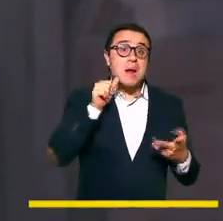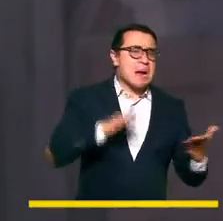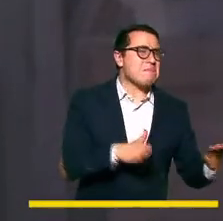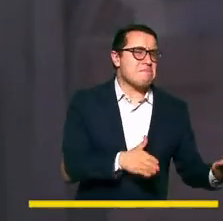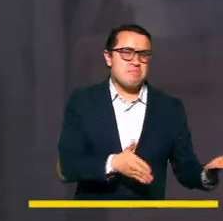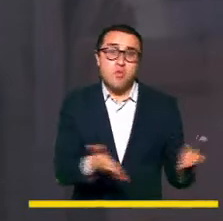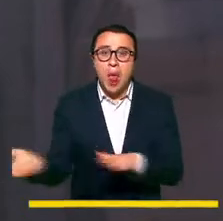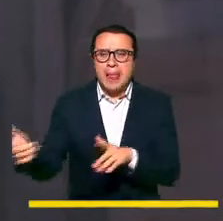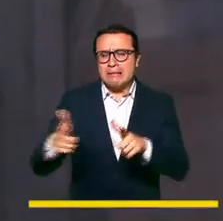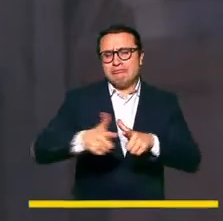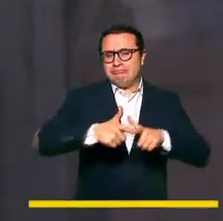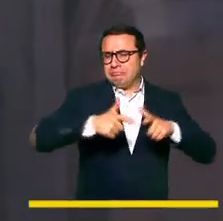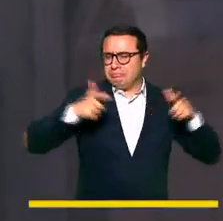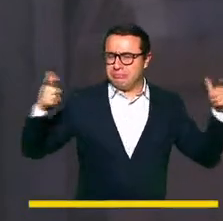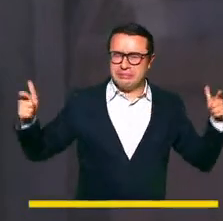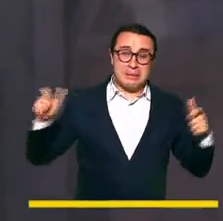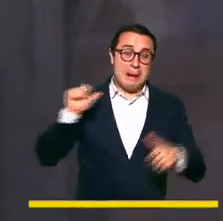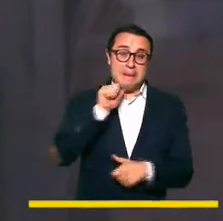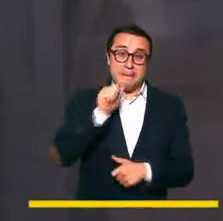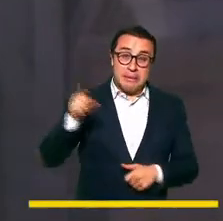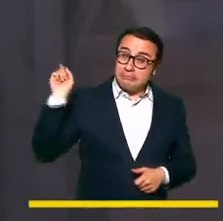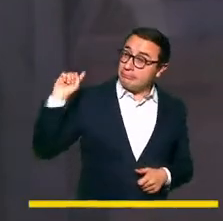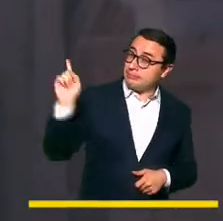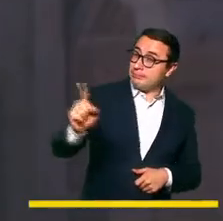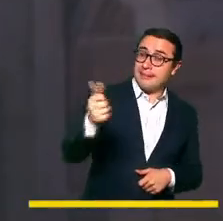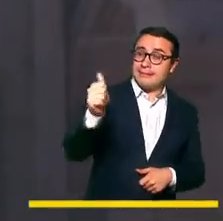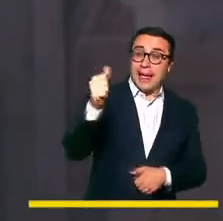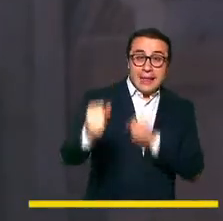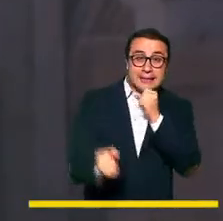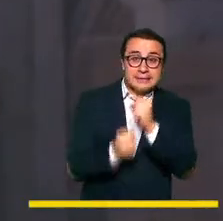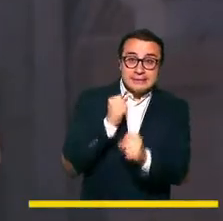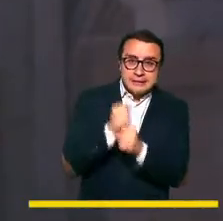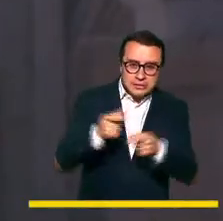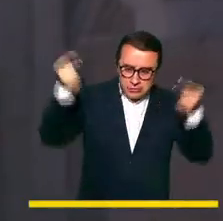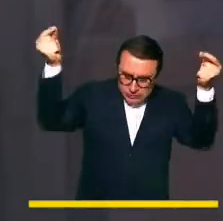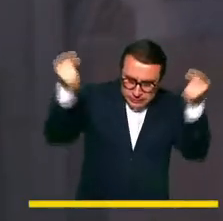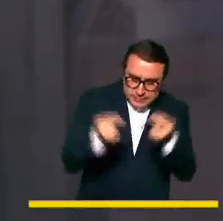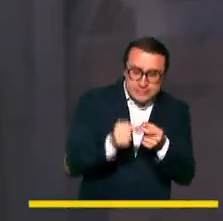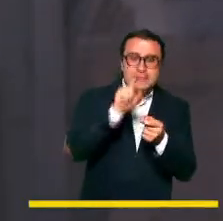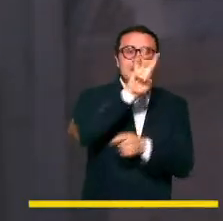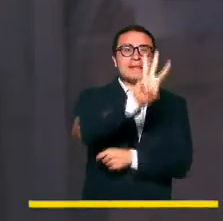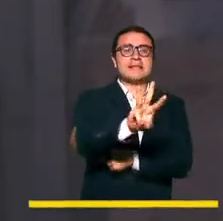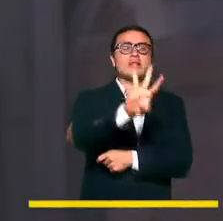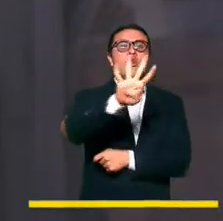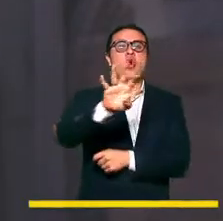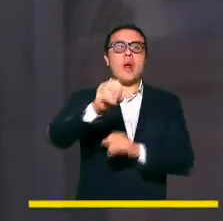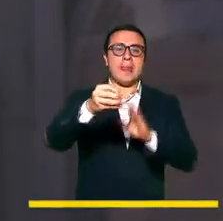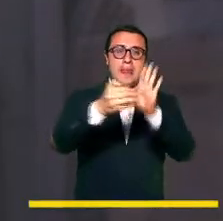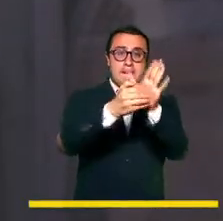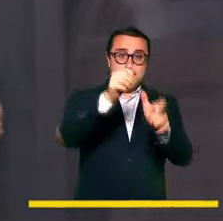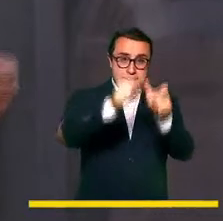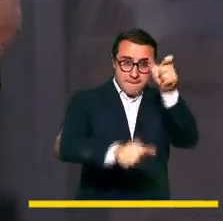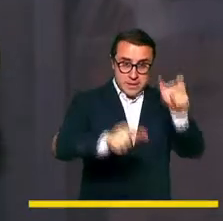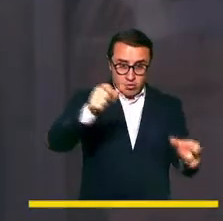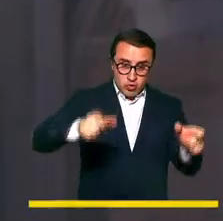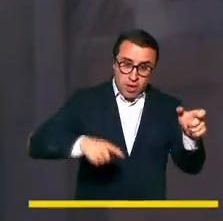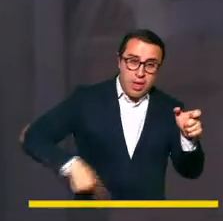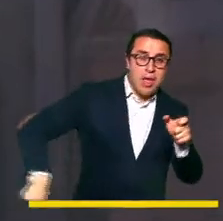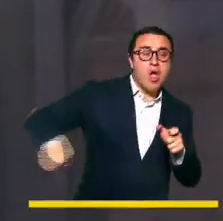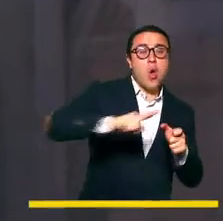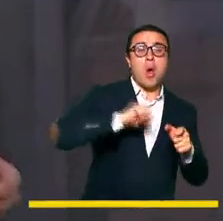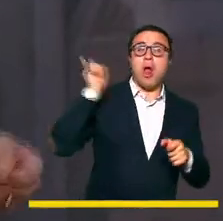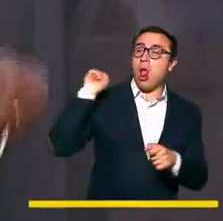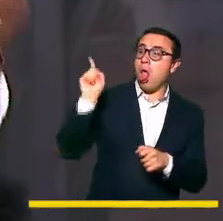que tenemos en los últimos 10 años 340 mil ciudadanos colombianos que se